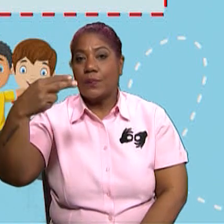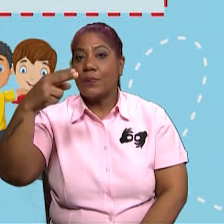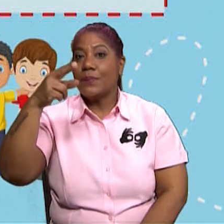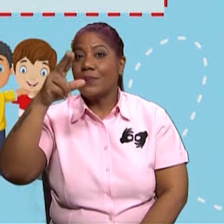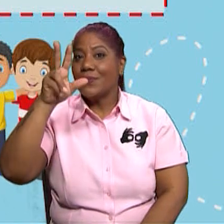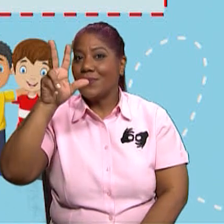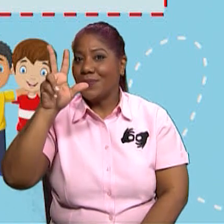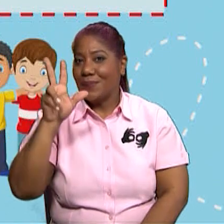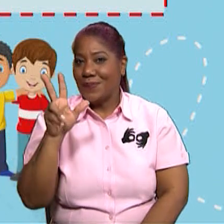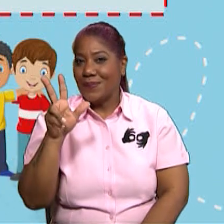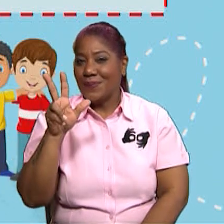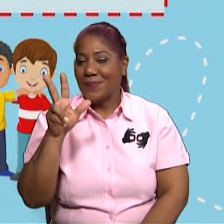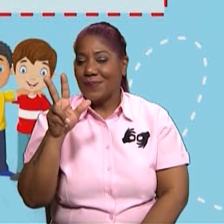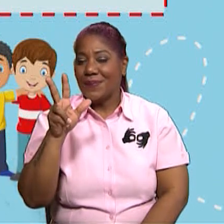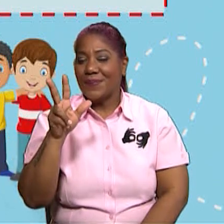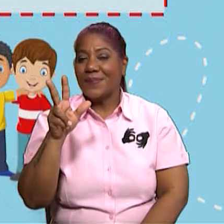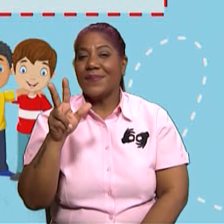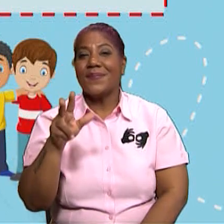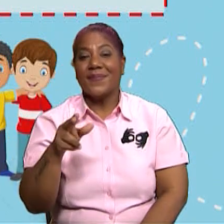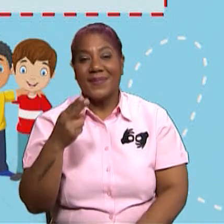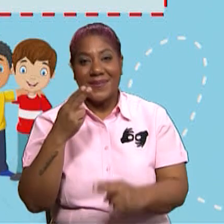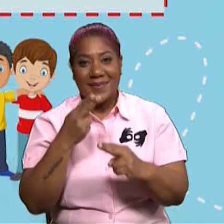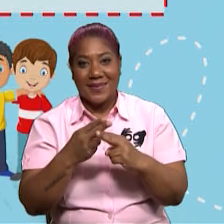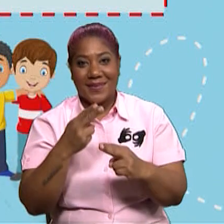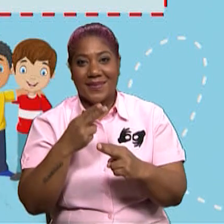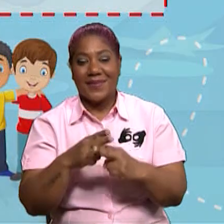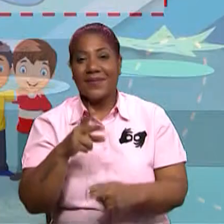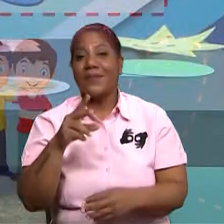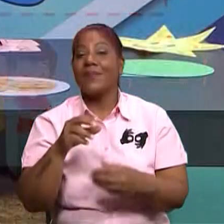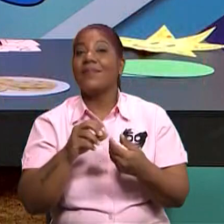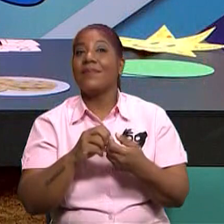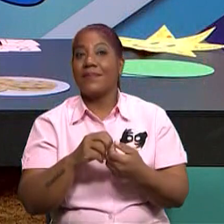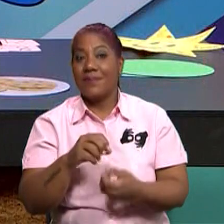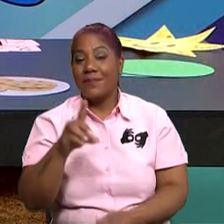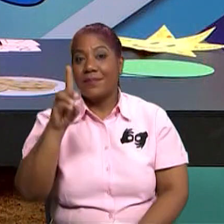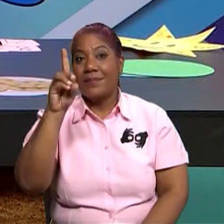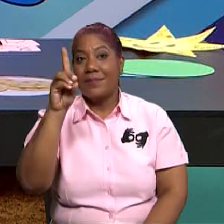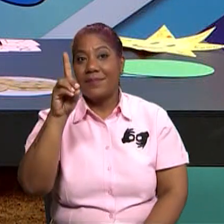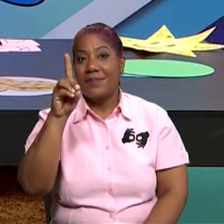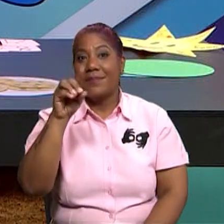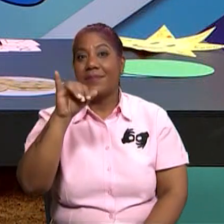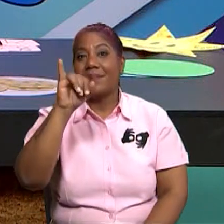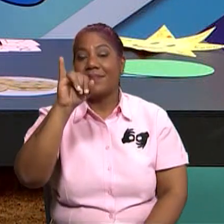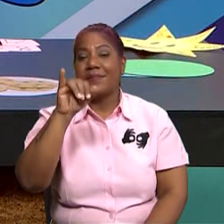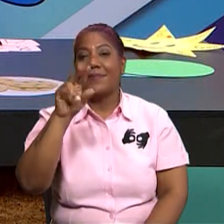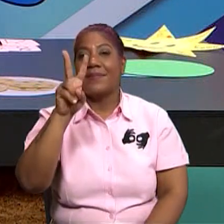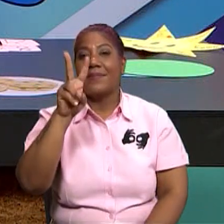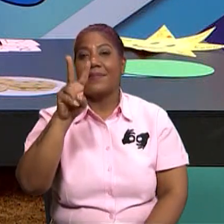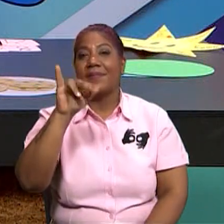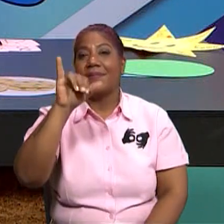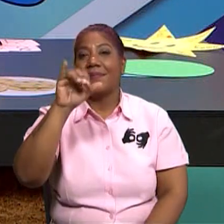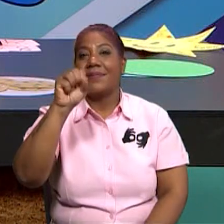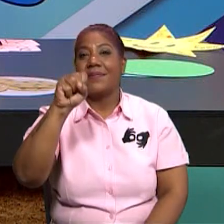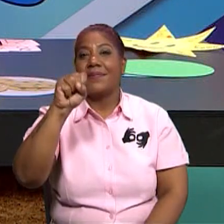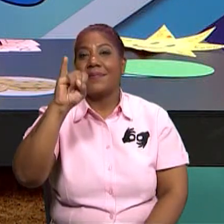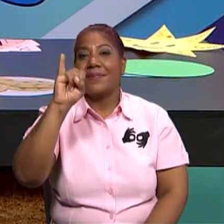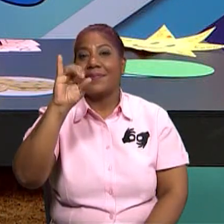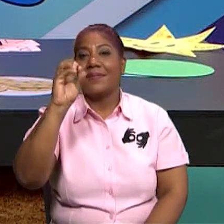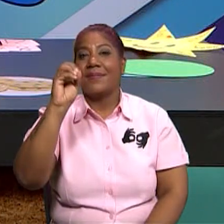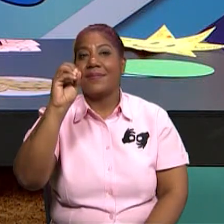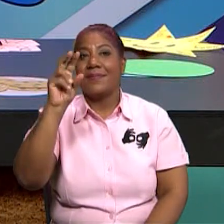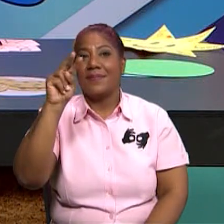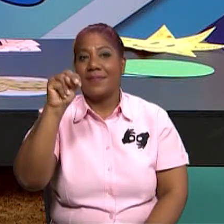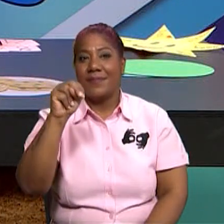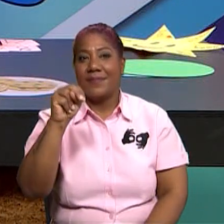ese proceso le podemos llamar división. El signo que les estaba pidiendo que observaran muy bien es este que tengo por acá.